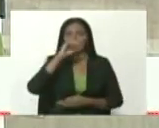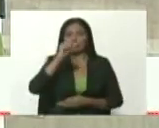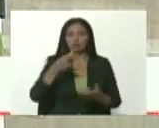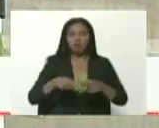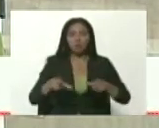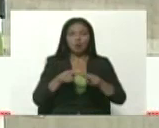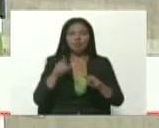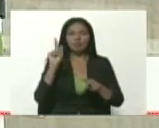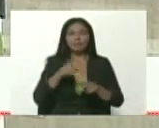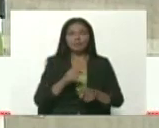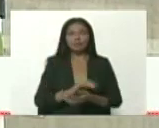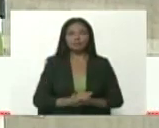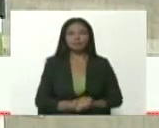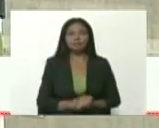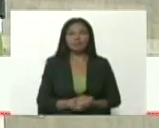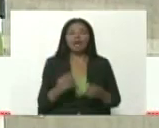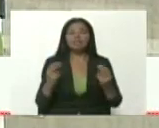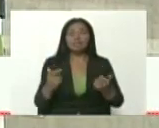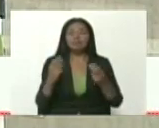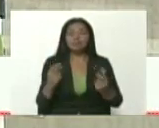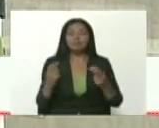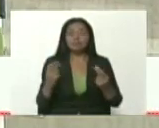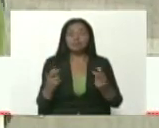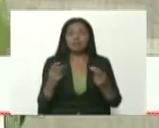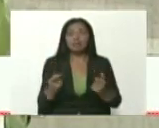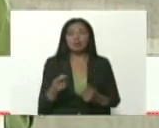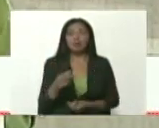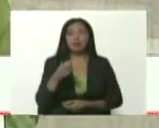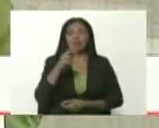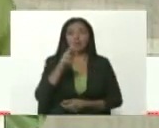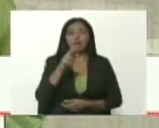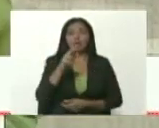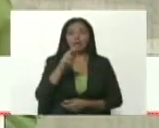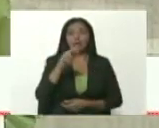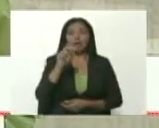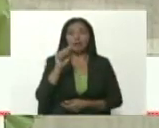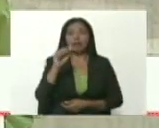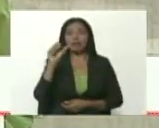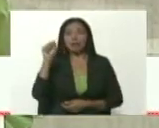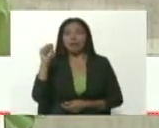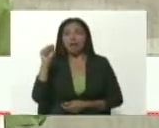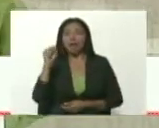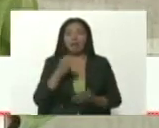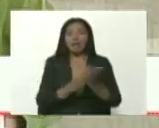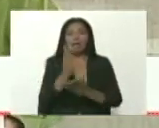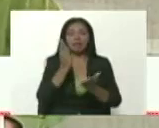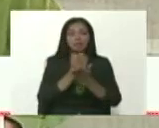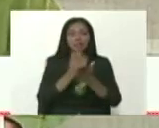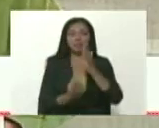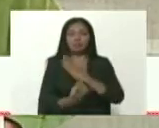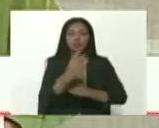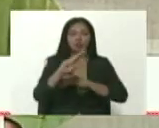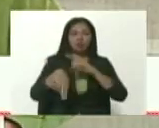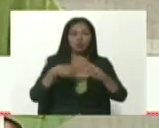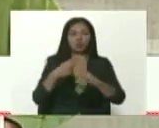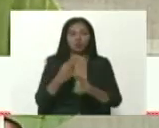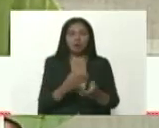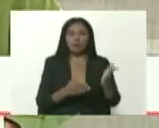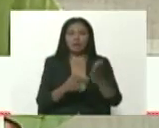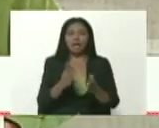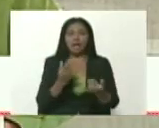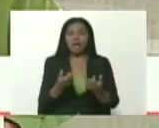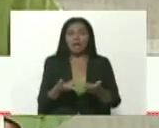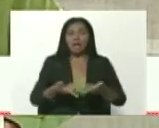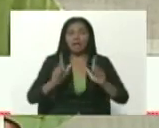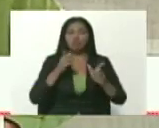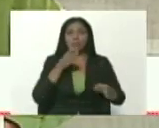Cantaura. Activados con el RAS, leales siempre, traidores nunca. Estamos listos para ir a Zulia. Ahora